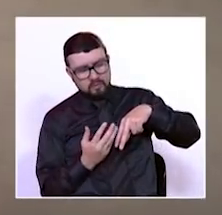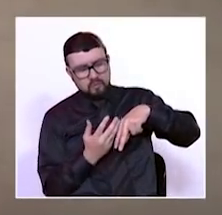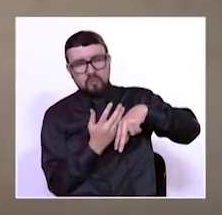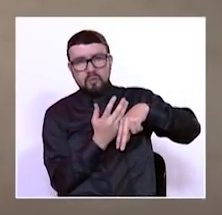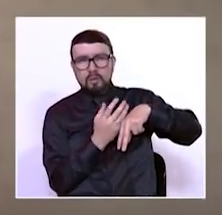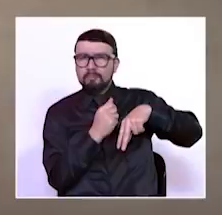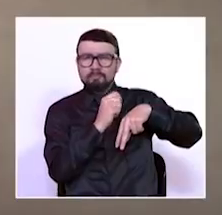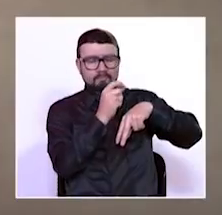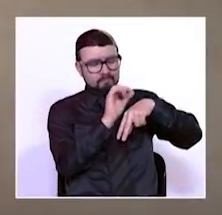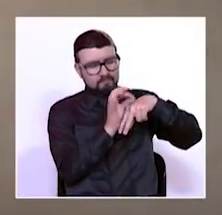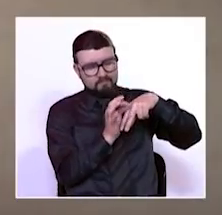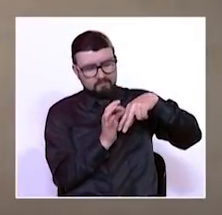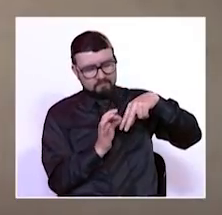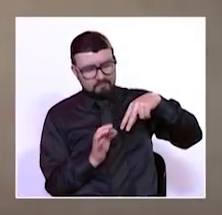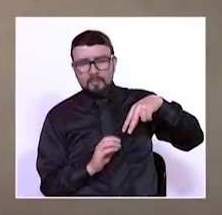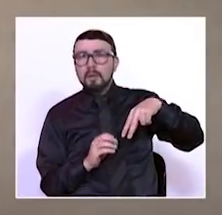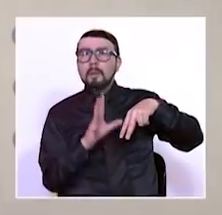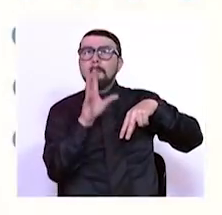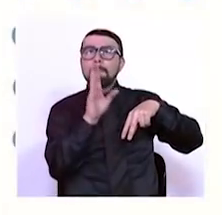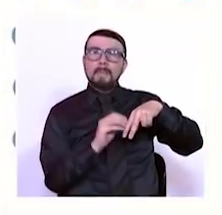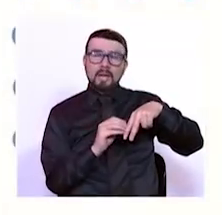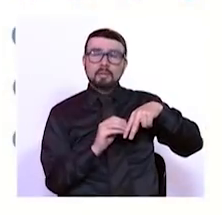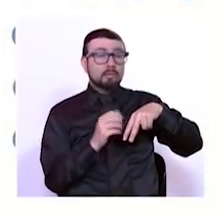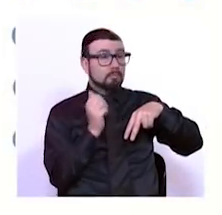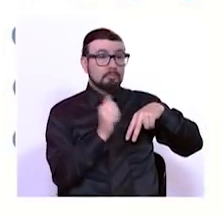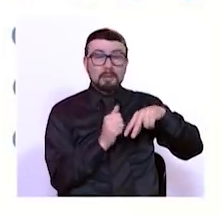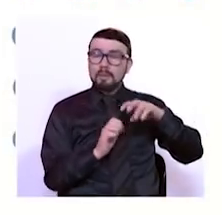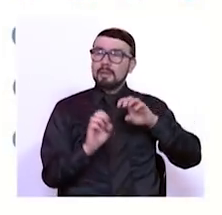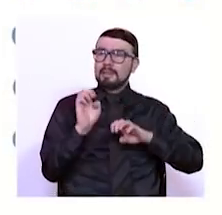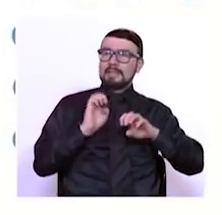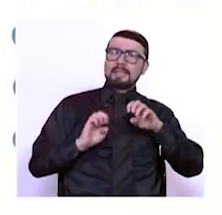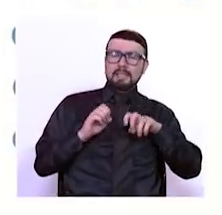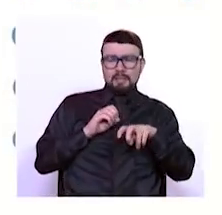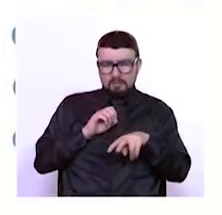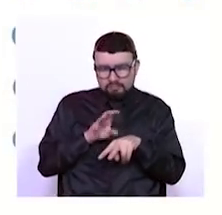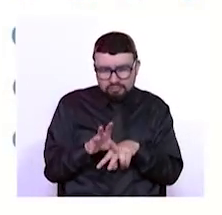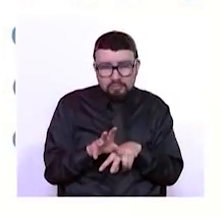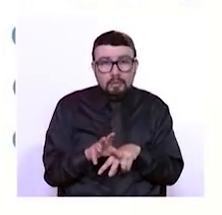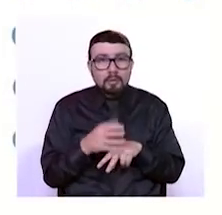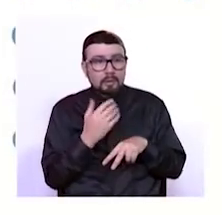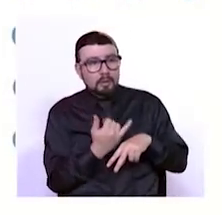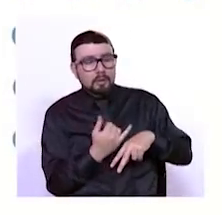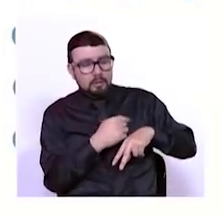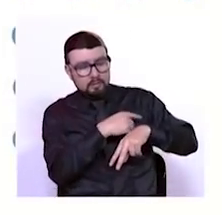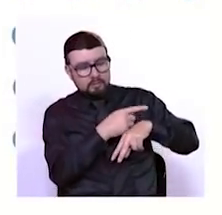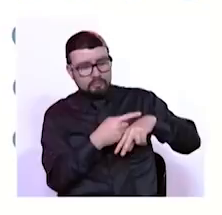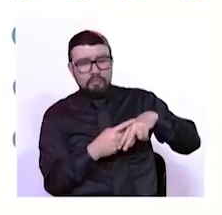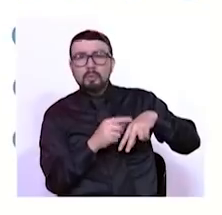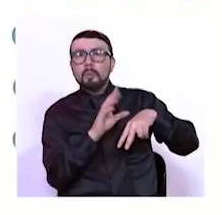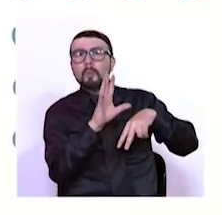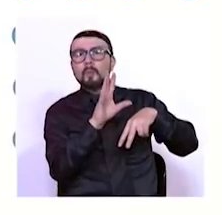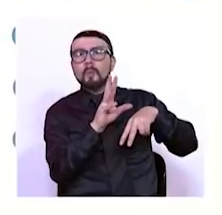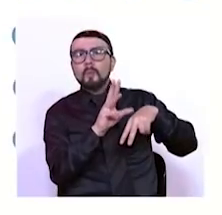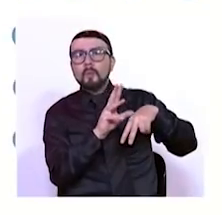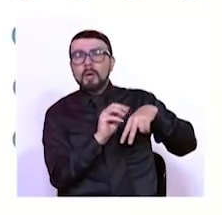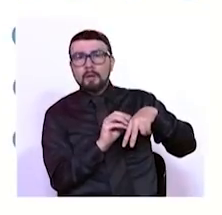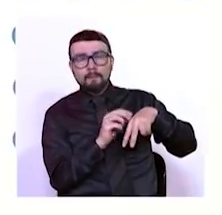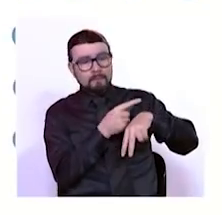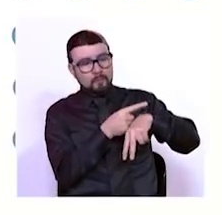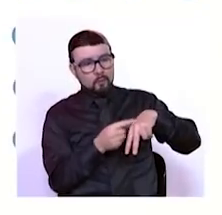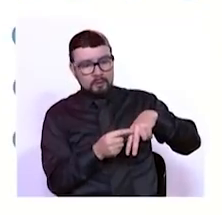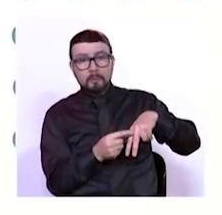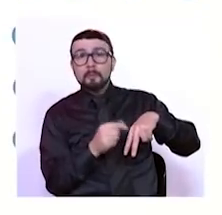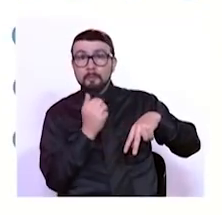parte interna de la venita para que la vena al defenderse produzca cicatrización. Se libera